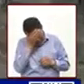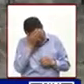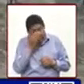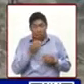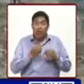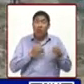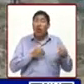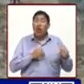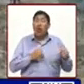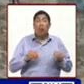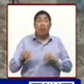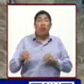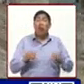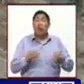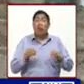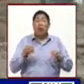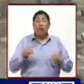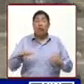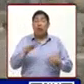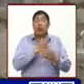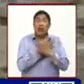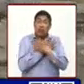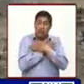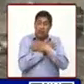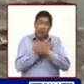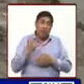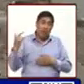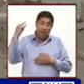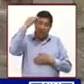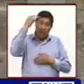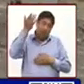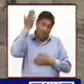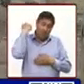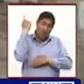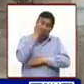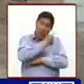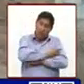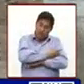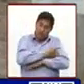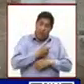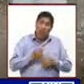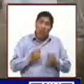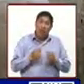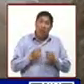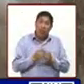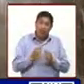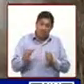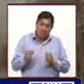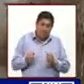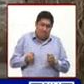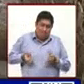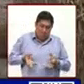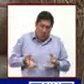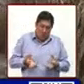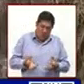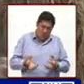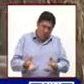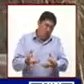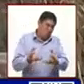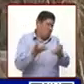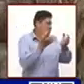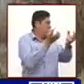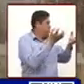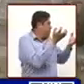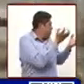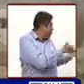Un gran movimiento se da en esta necrópoli luego de que en los pasados días se han removido cadáveres con maquinaria pesada. Los días han pasado